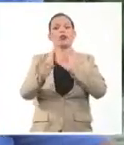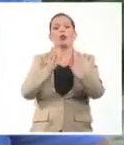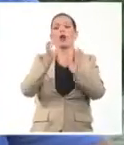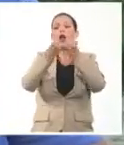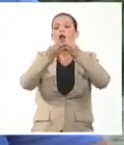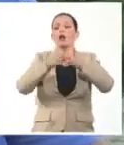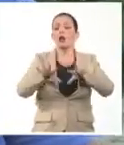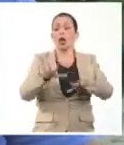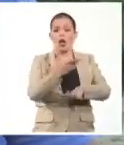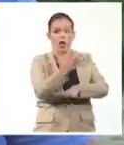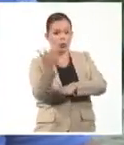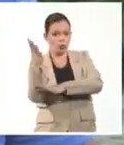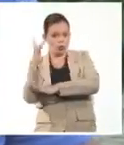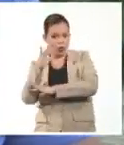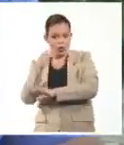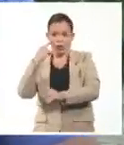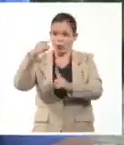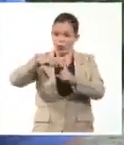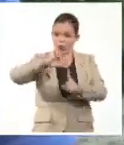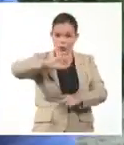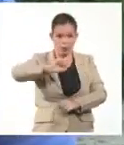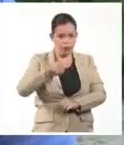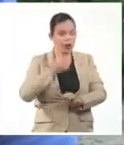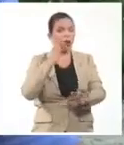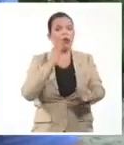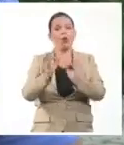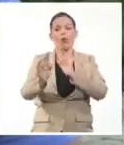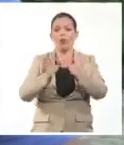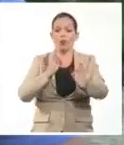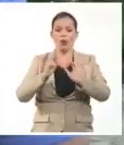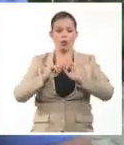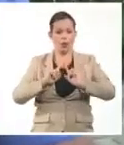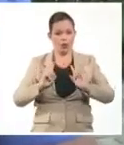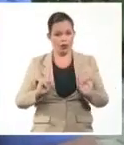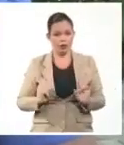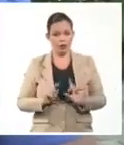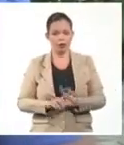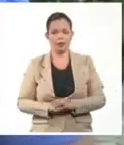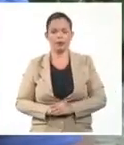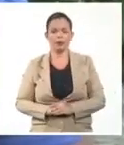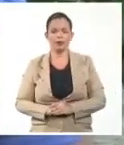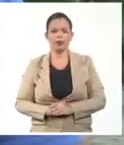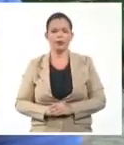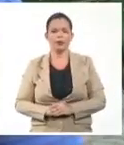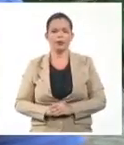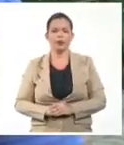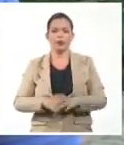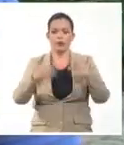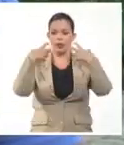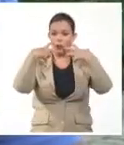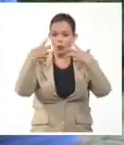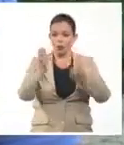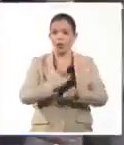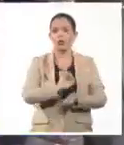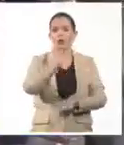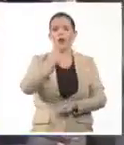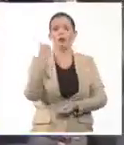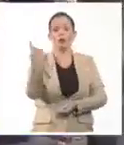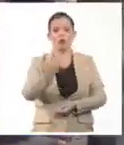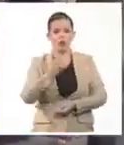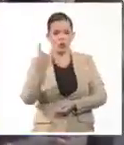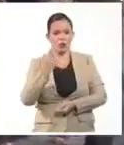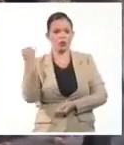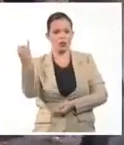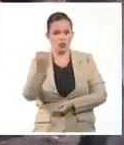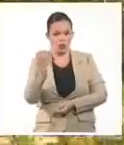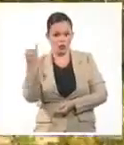medio ambiente, de los valores naturales que caracterizan esta área, que le han hecho merecedora de tanto reconocimiento nacional e internacional.